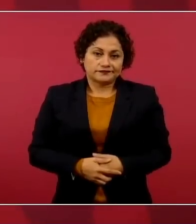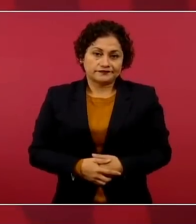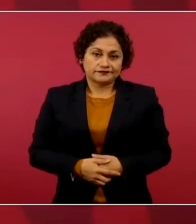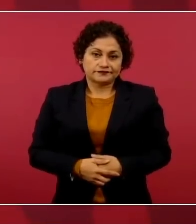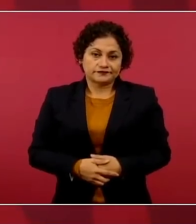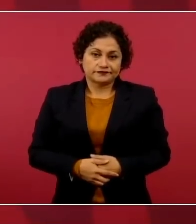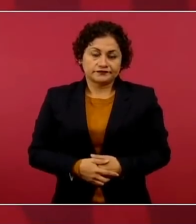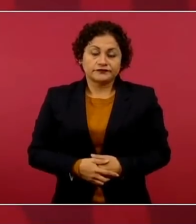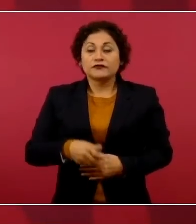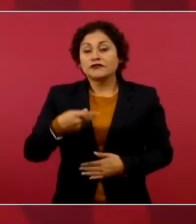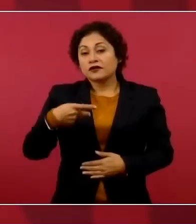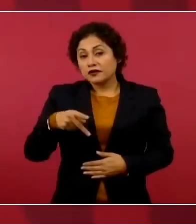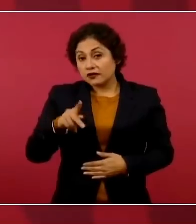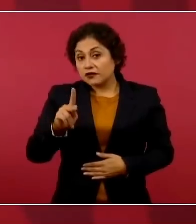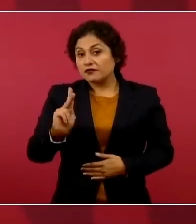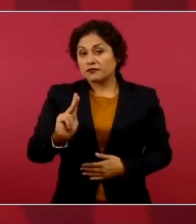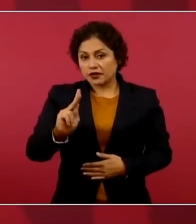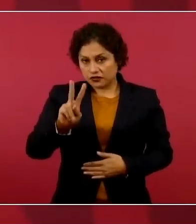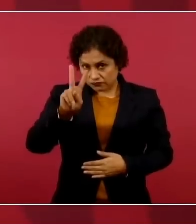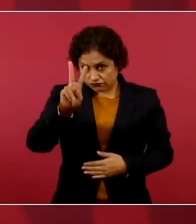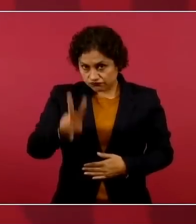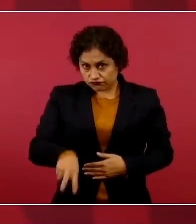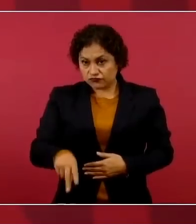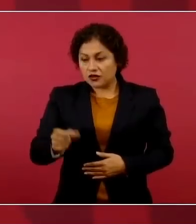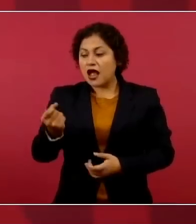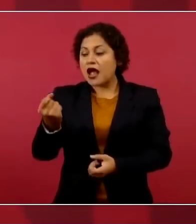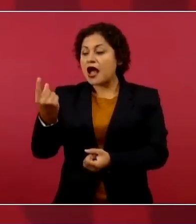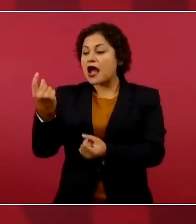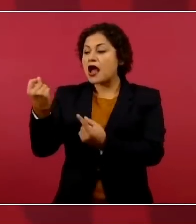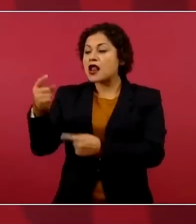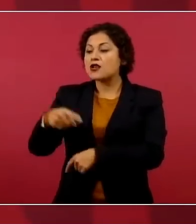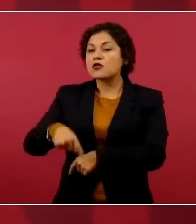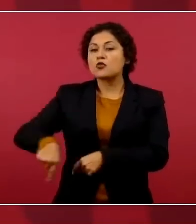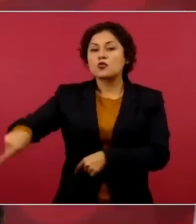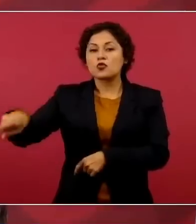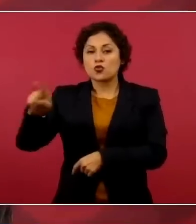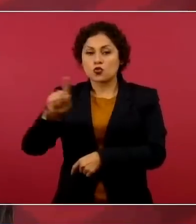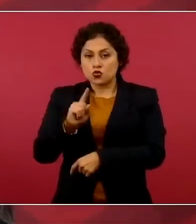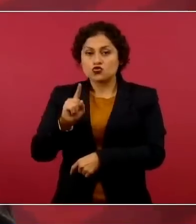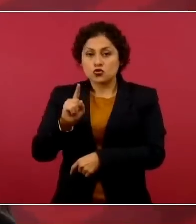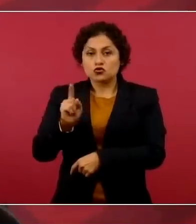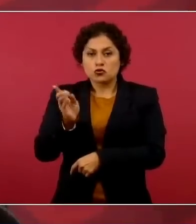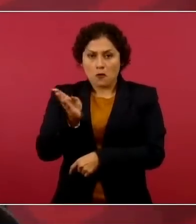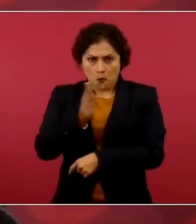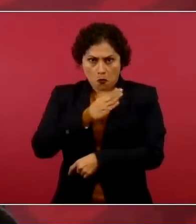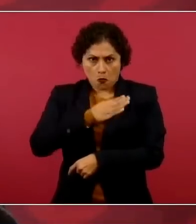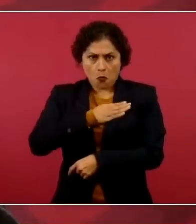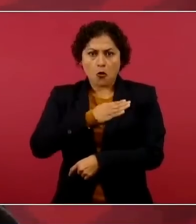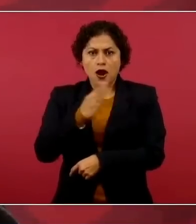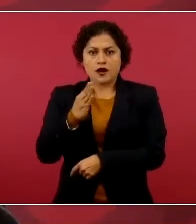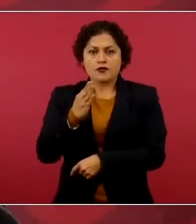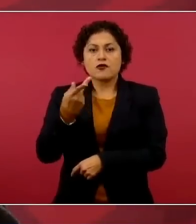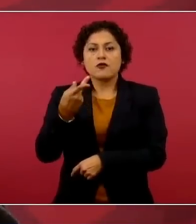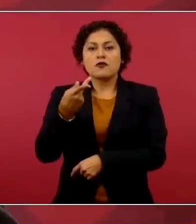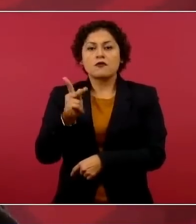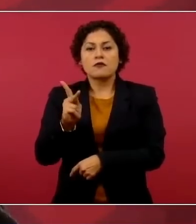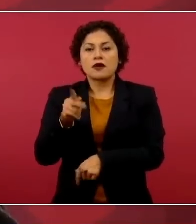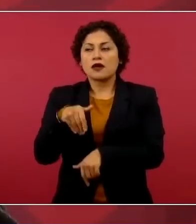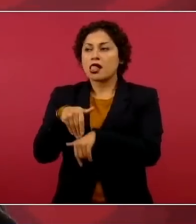Pero hubo gente de buena fe que se dejó manipular.